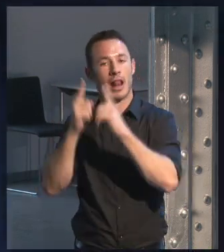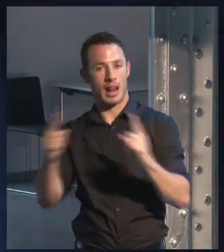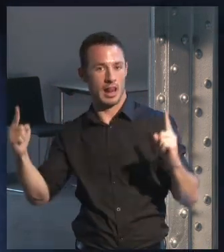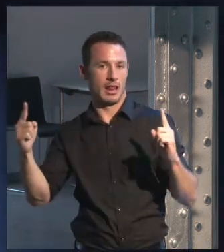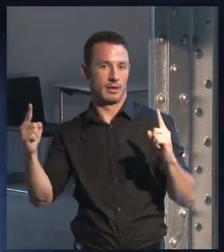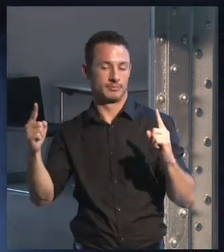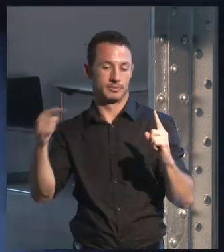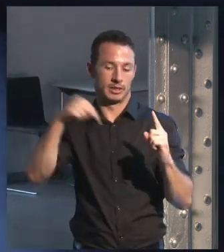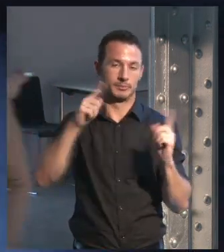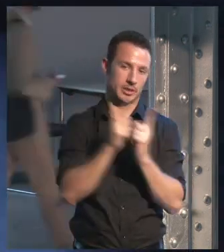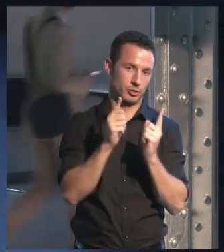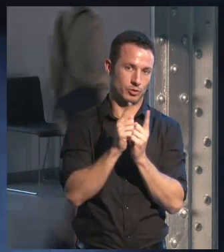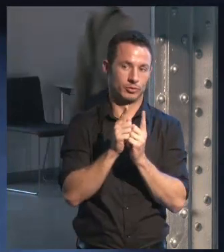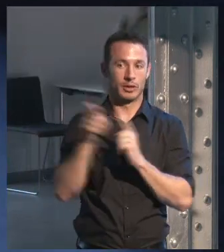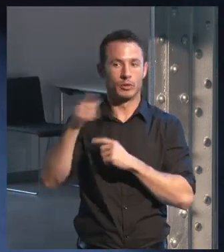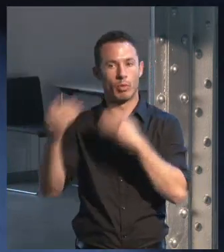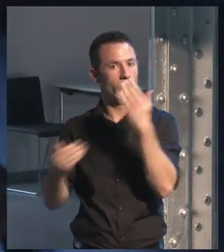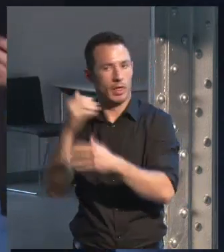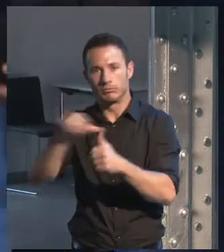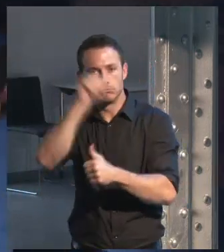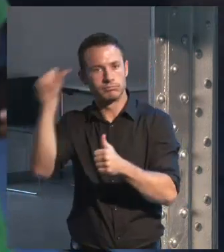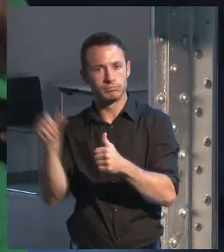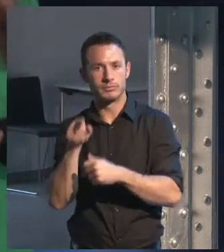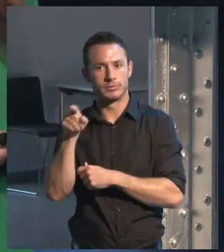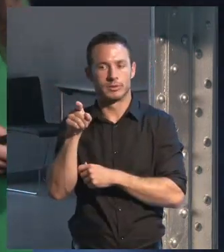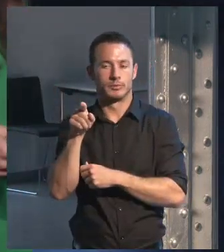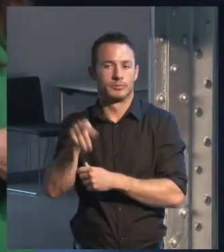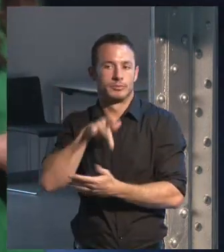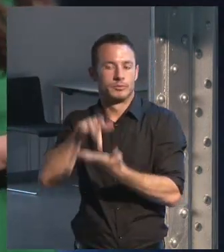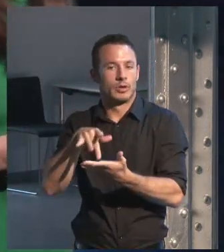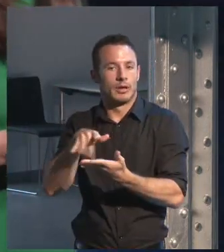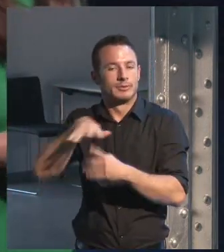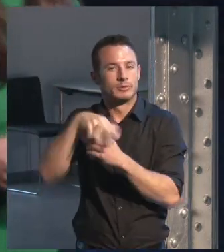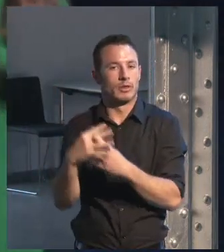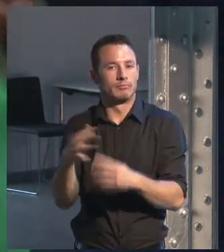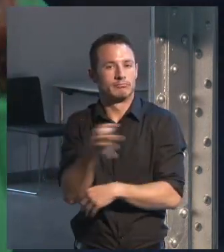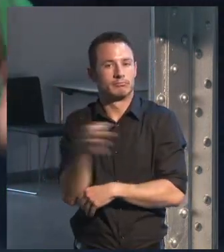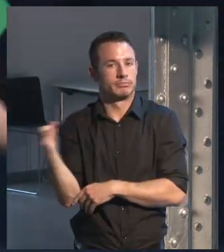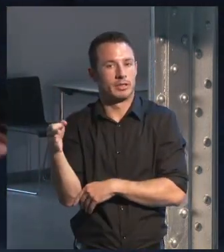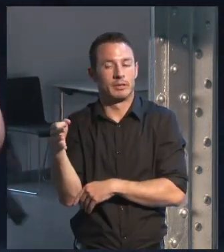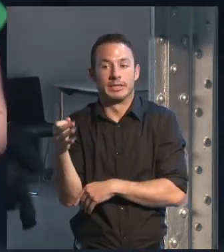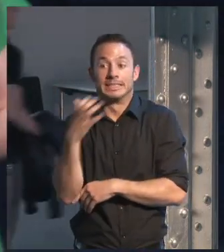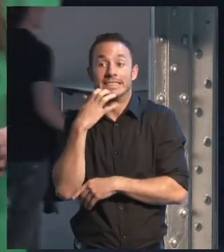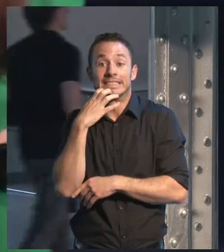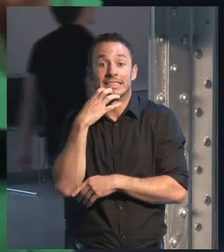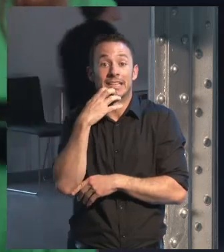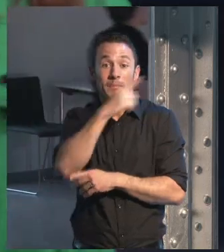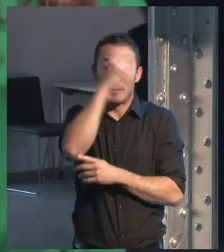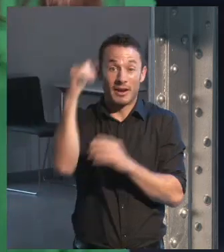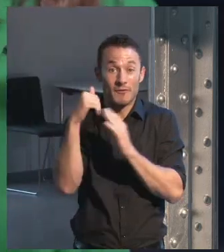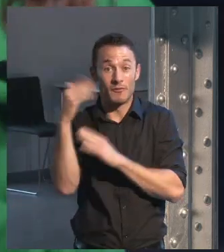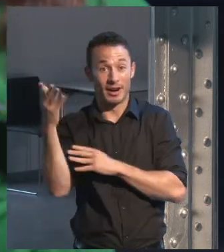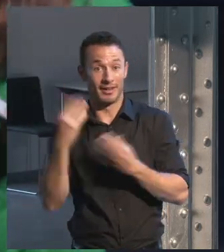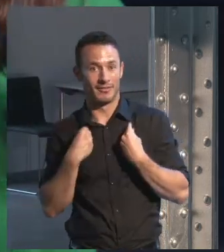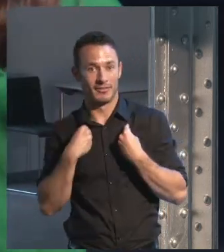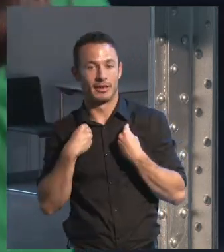del que celebramos aquí, dura un día entero y bueno, es el momento ideal para que todos aquellos que vivís fuera de Madrid y que nos